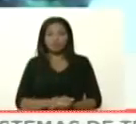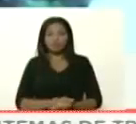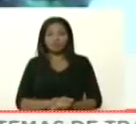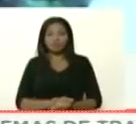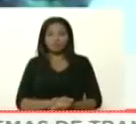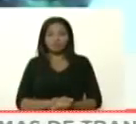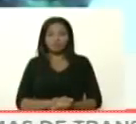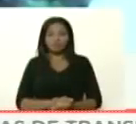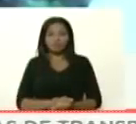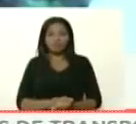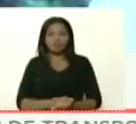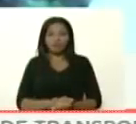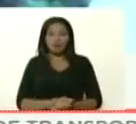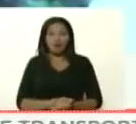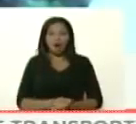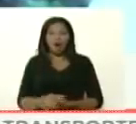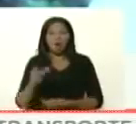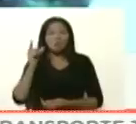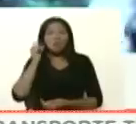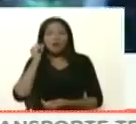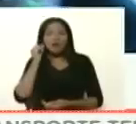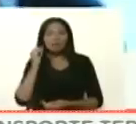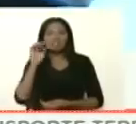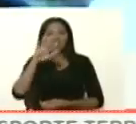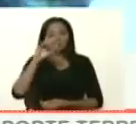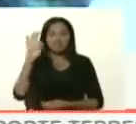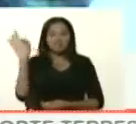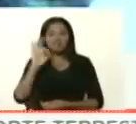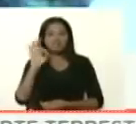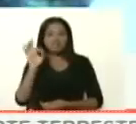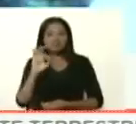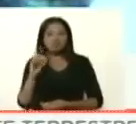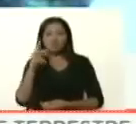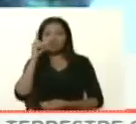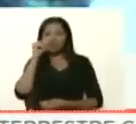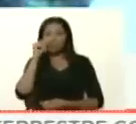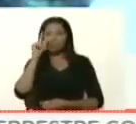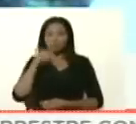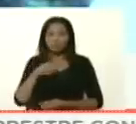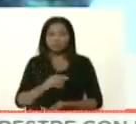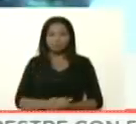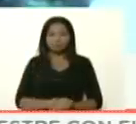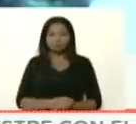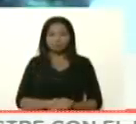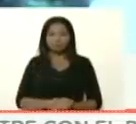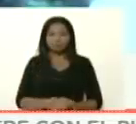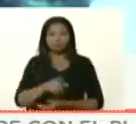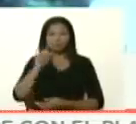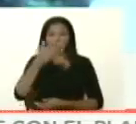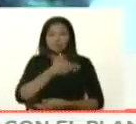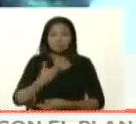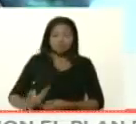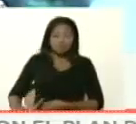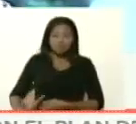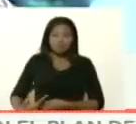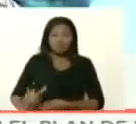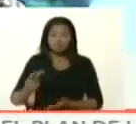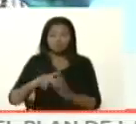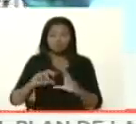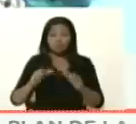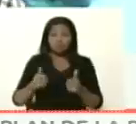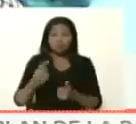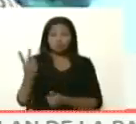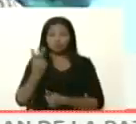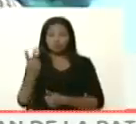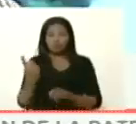con mujeres y el 50% de hombres. Y también, presidente, llegaron dos